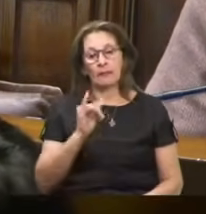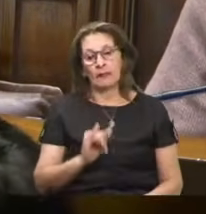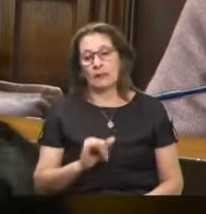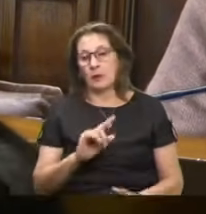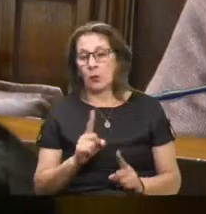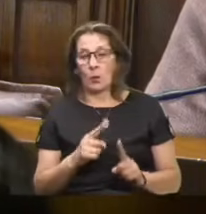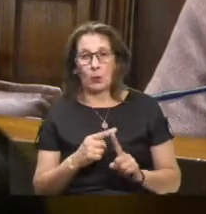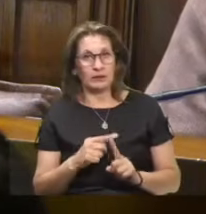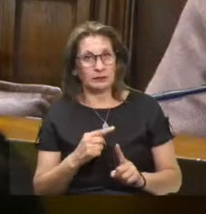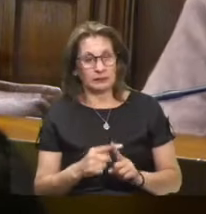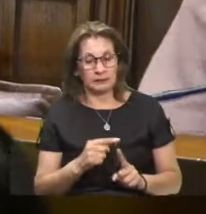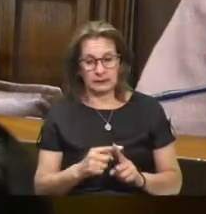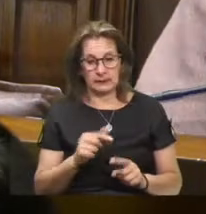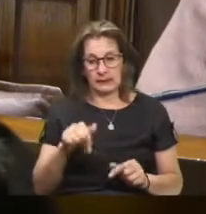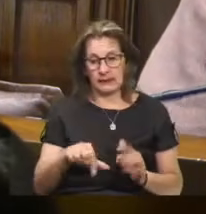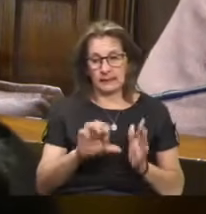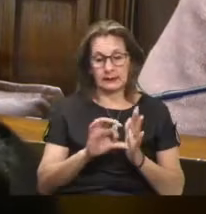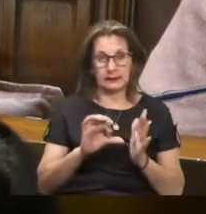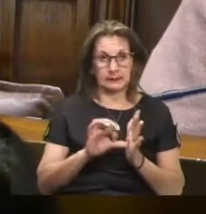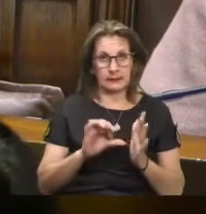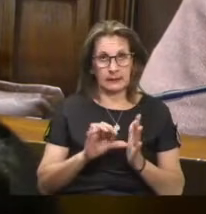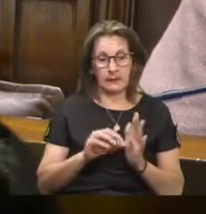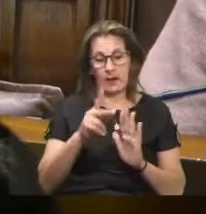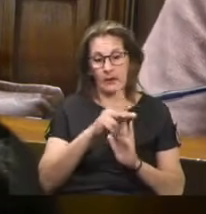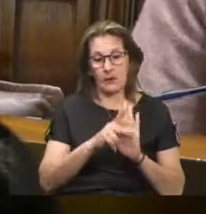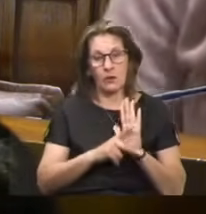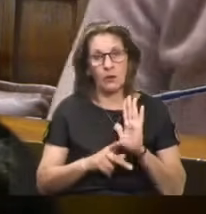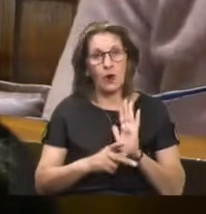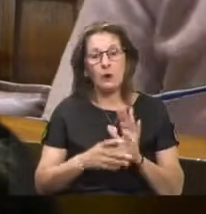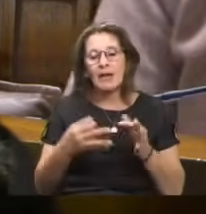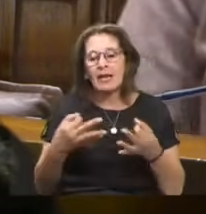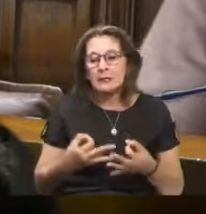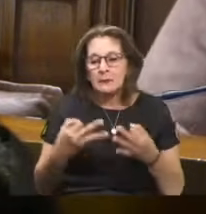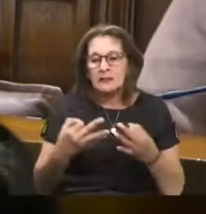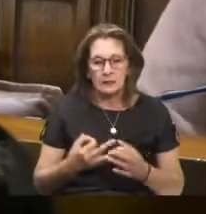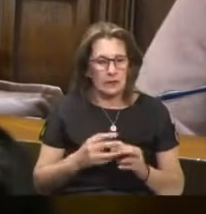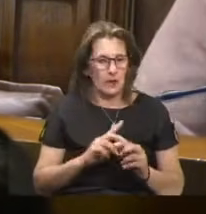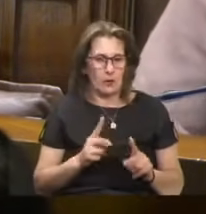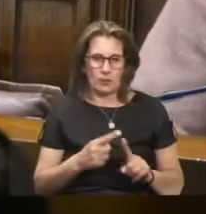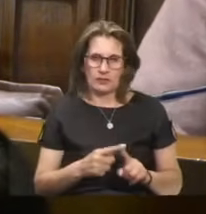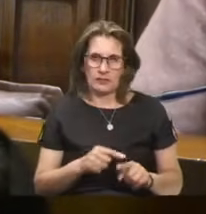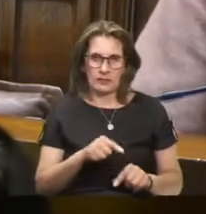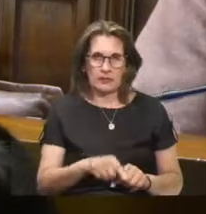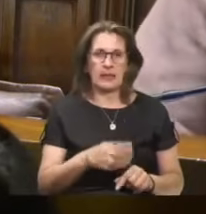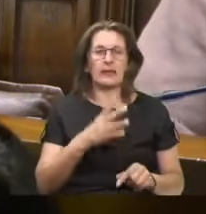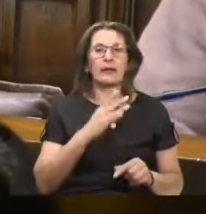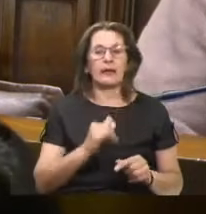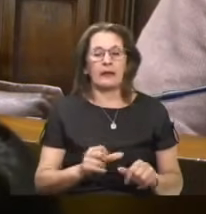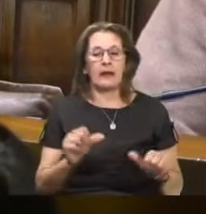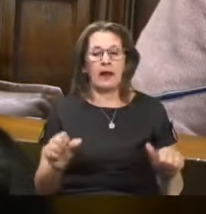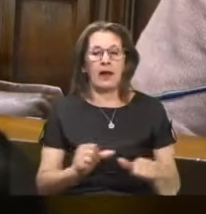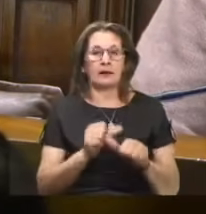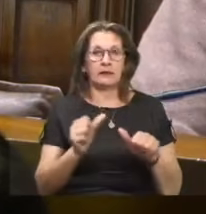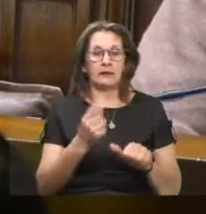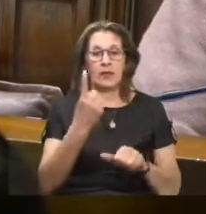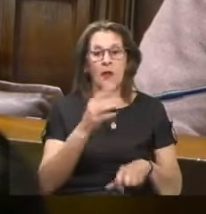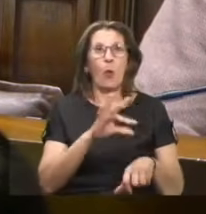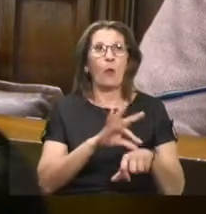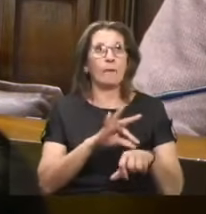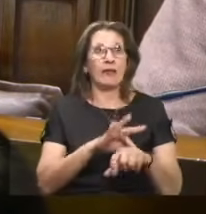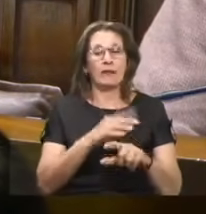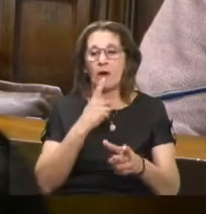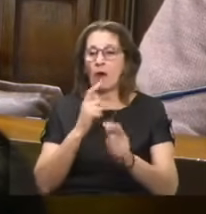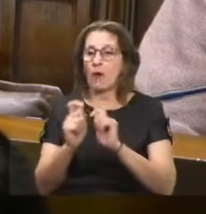existe en nuestro sistema normativa específica que regule la actividad de un médico consultante